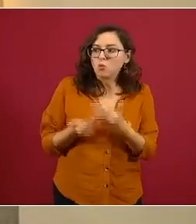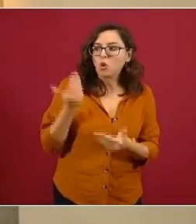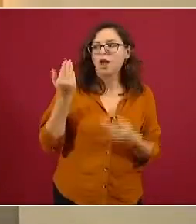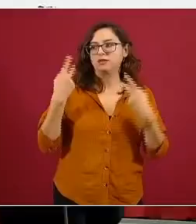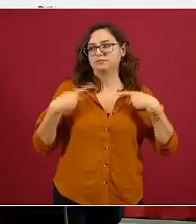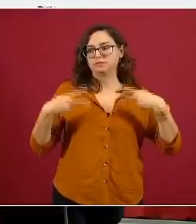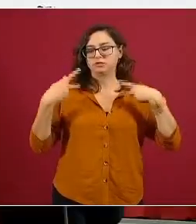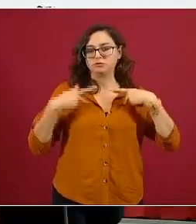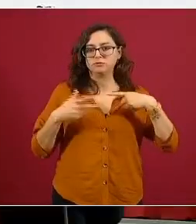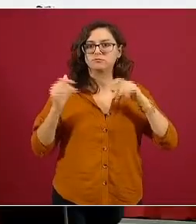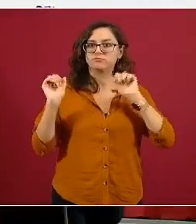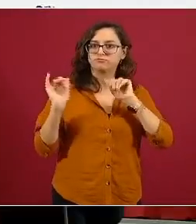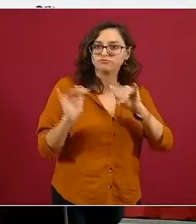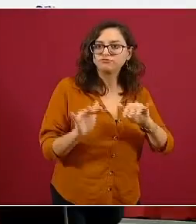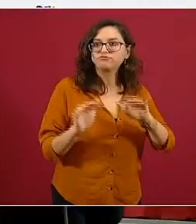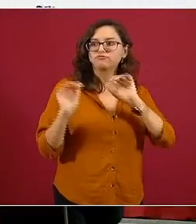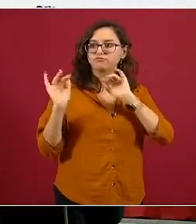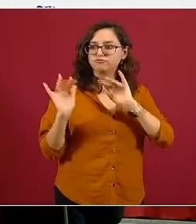favor.